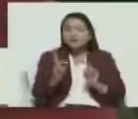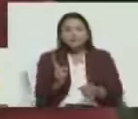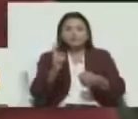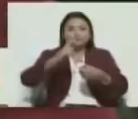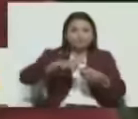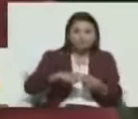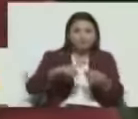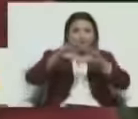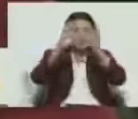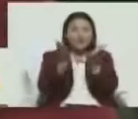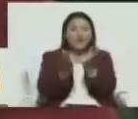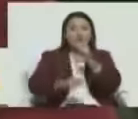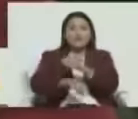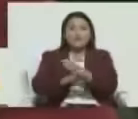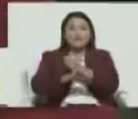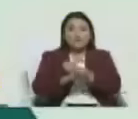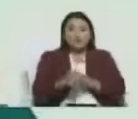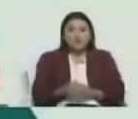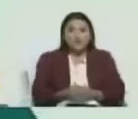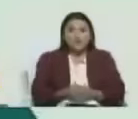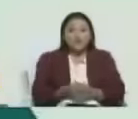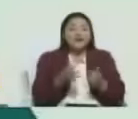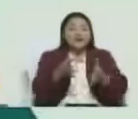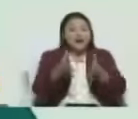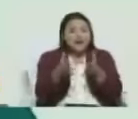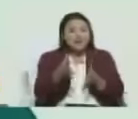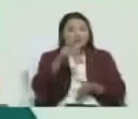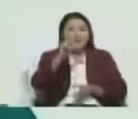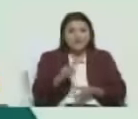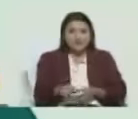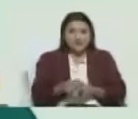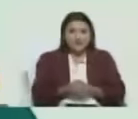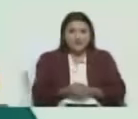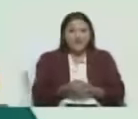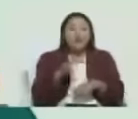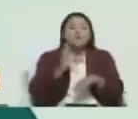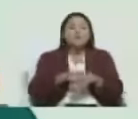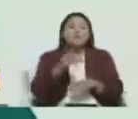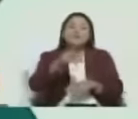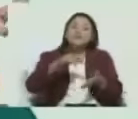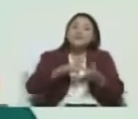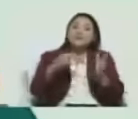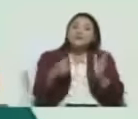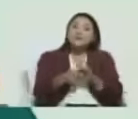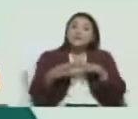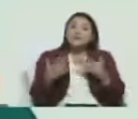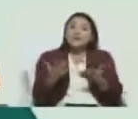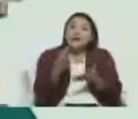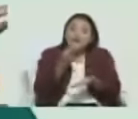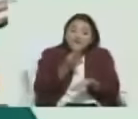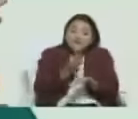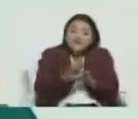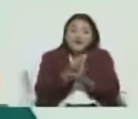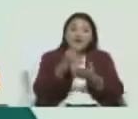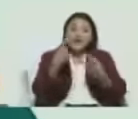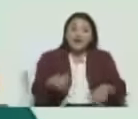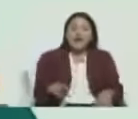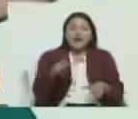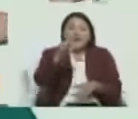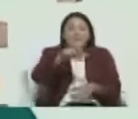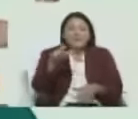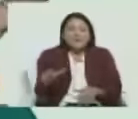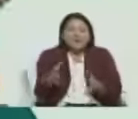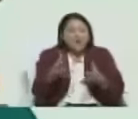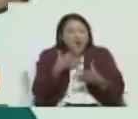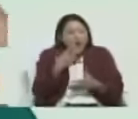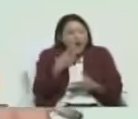partido también ganemos, porque esa fe, esa esperanza, ese espíritu que hay hoy entre la juventud